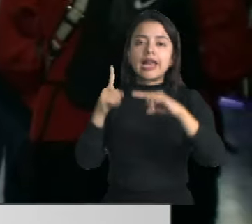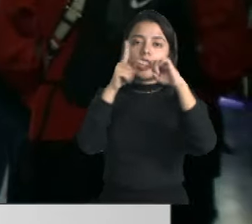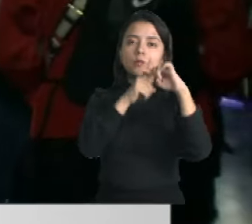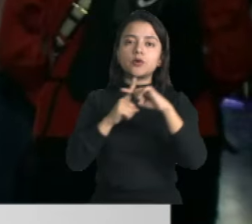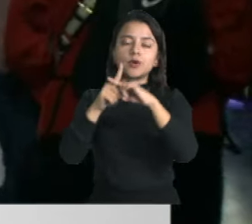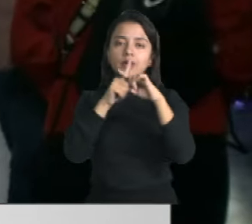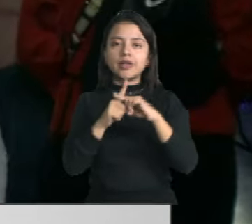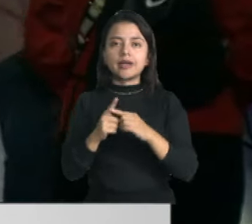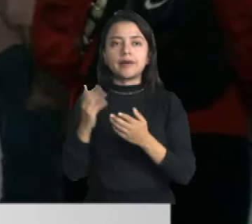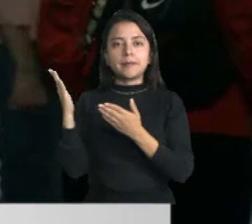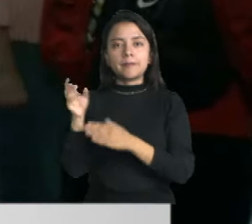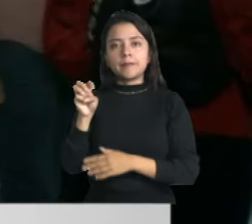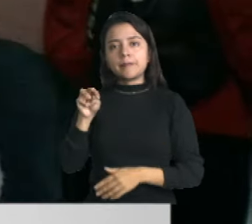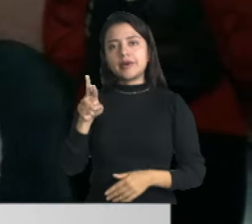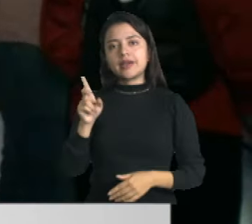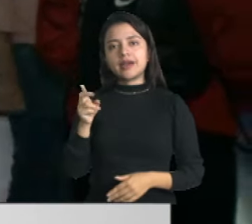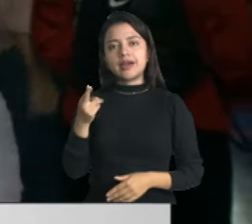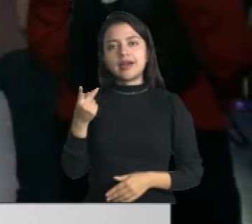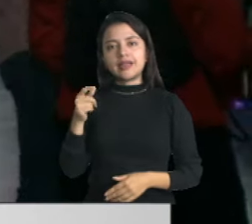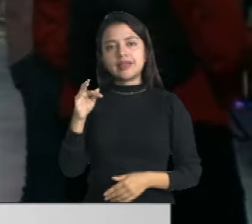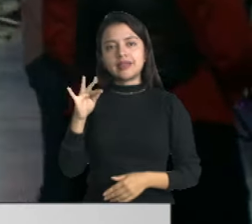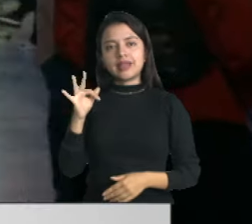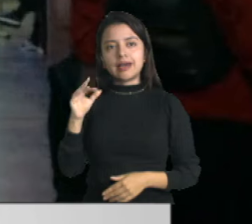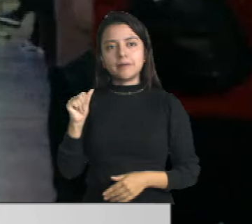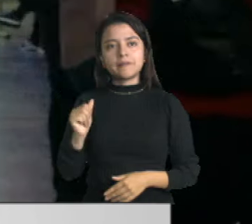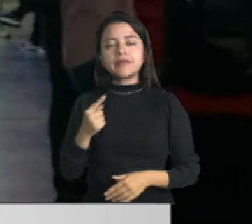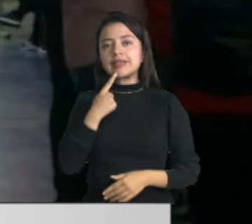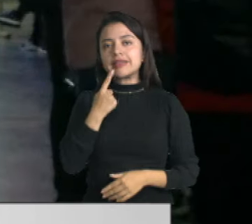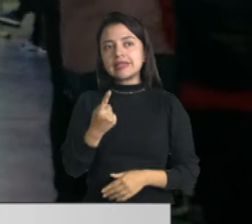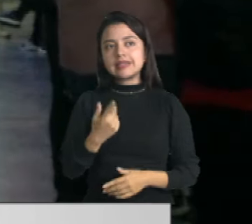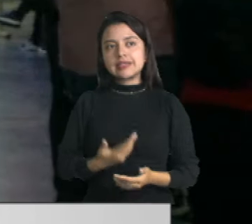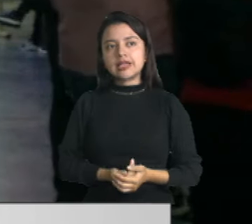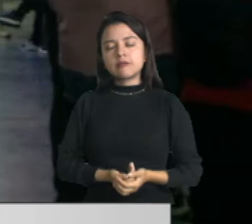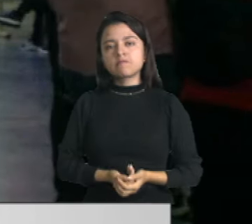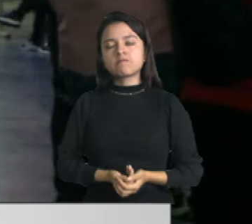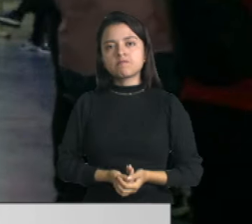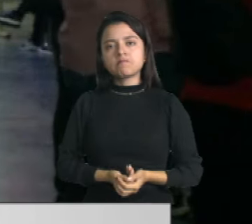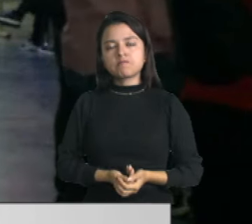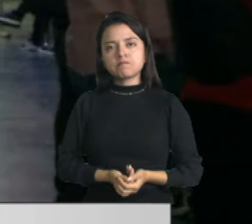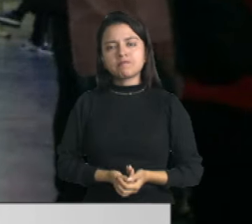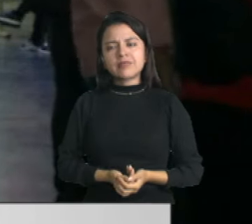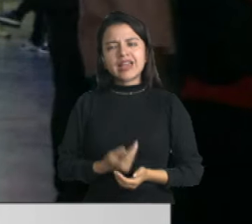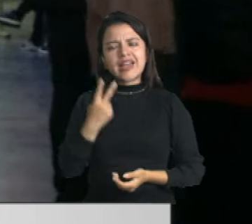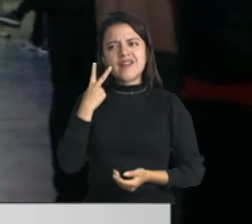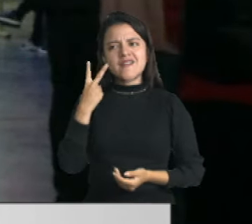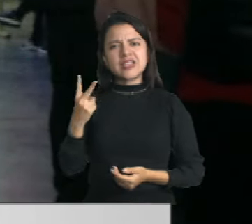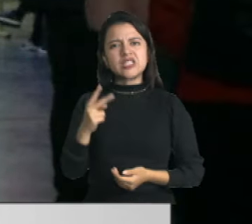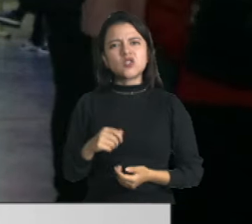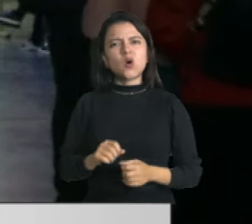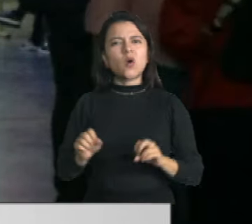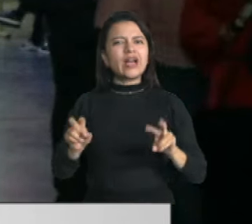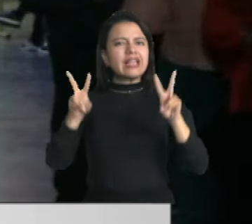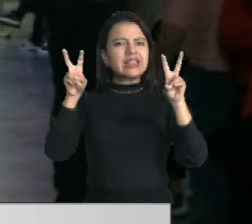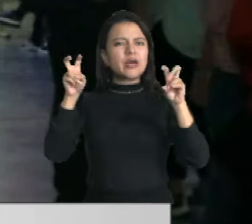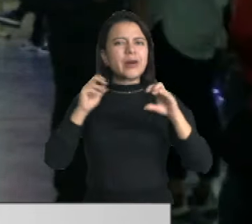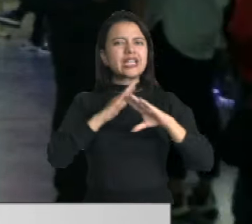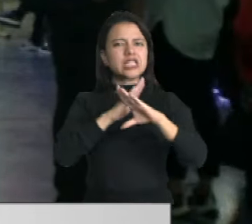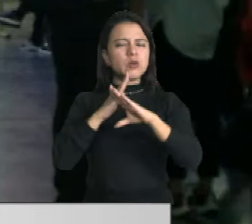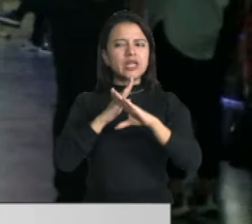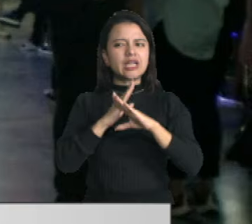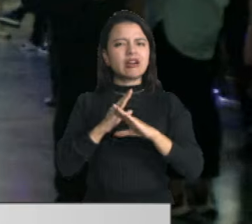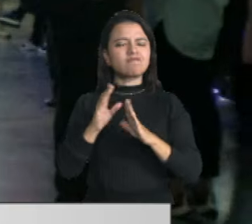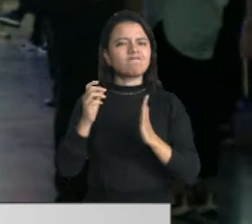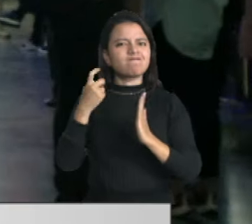Margarita Cabello Blanco, acaba de decir que tiene conocimiento de evidentes fallas en el esquema de seguridad que debió implementarse en el